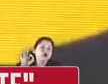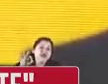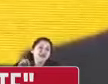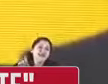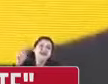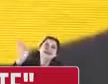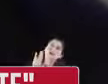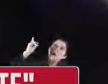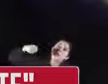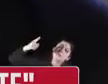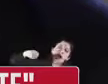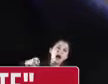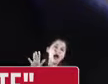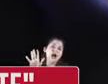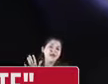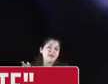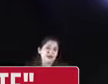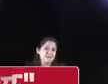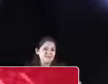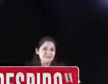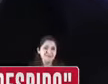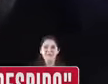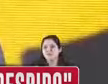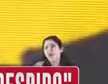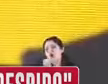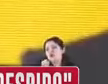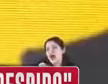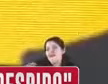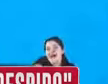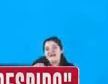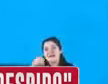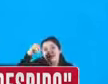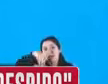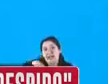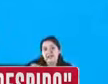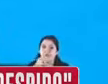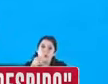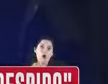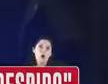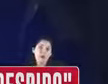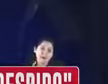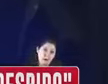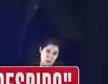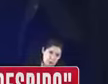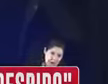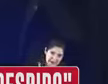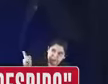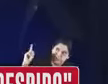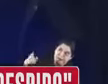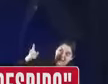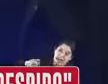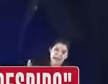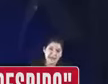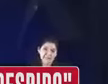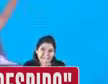es la línea editorial por trabajar en una empresa y no puedes hacer lo que vos quieras tenés que hacer lo que te dice la empresa y